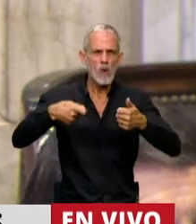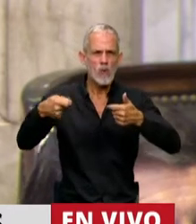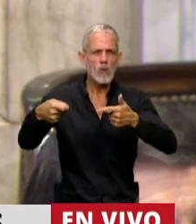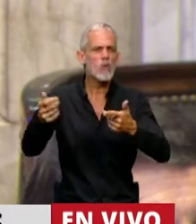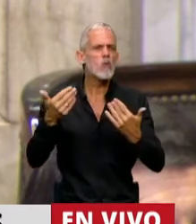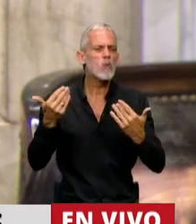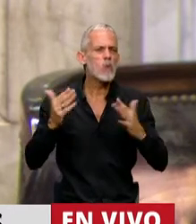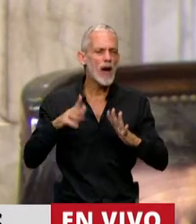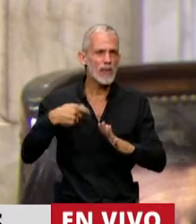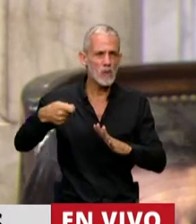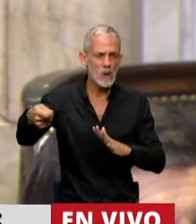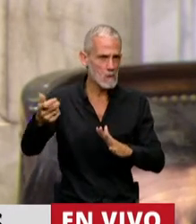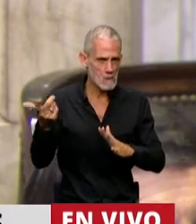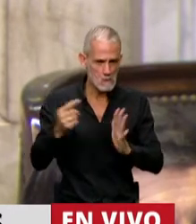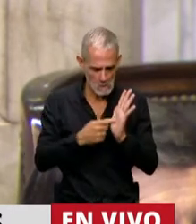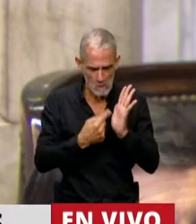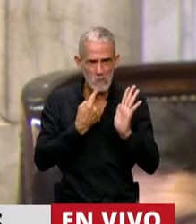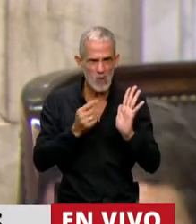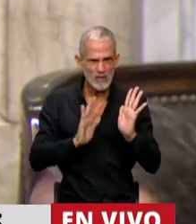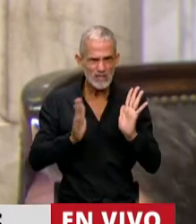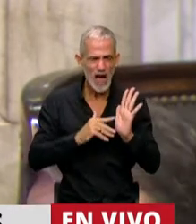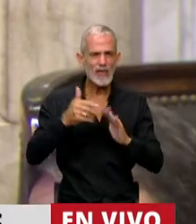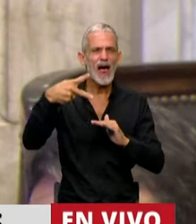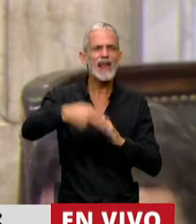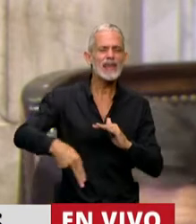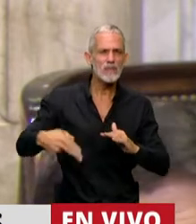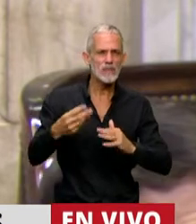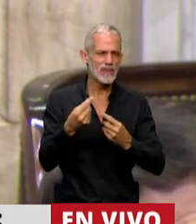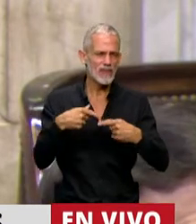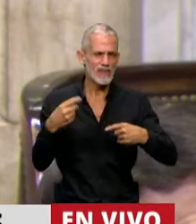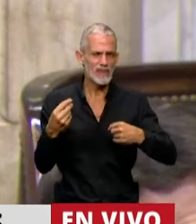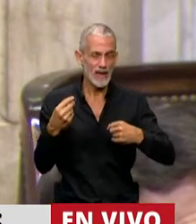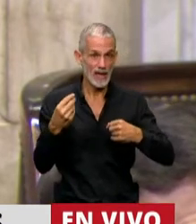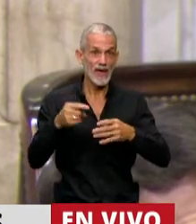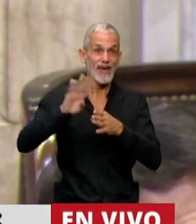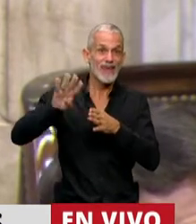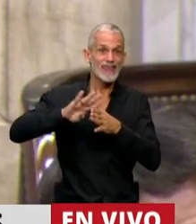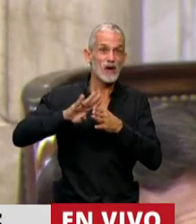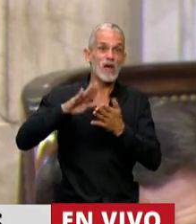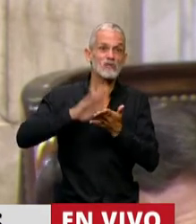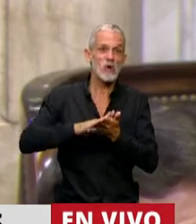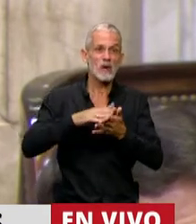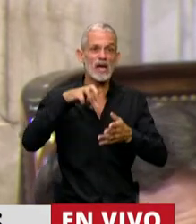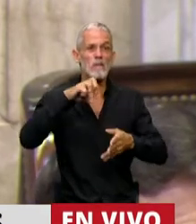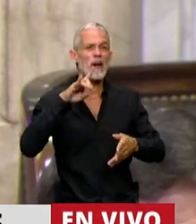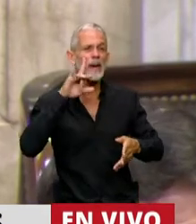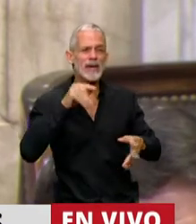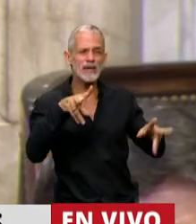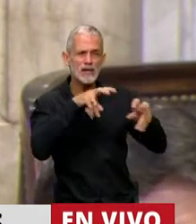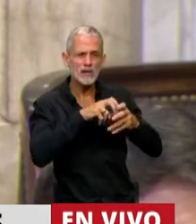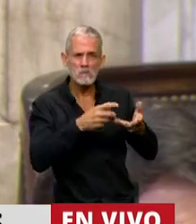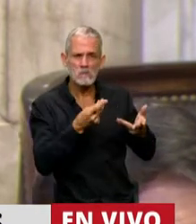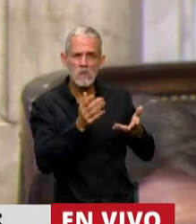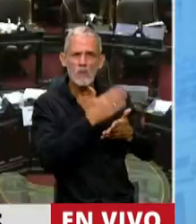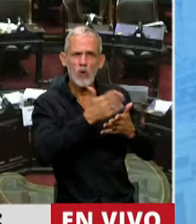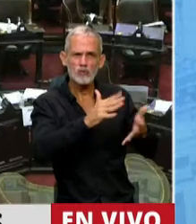Por ejemplo, no se establece ningún límite al stock de deuda en relación al PBI. Tampoco se